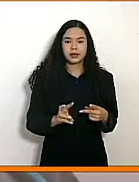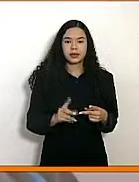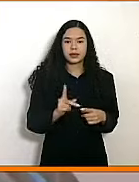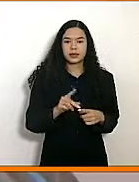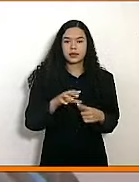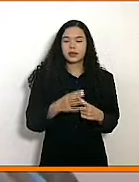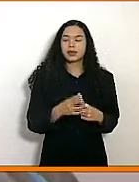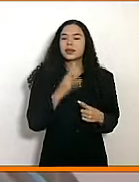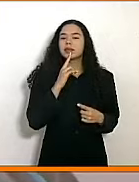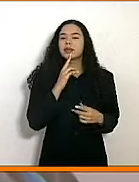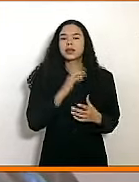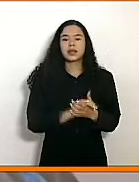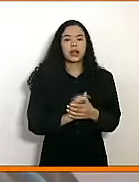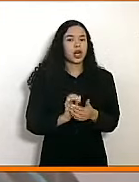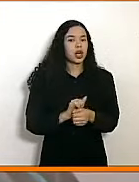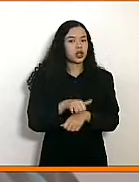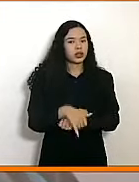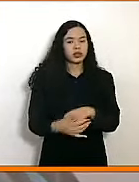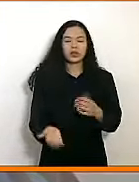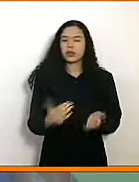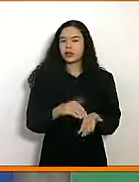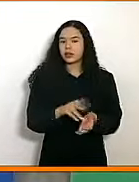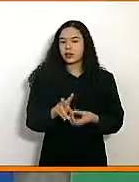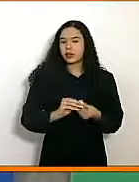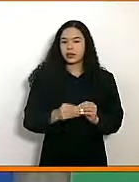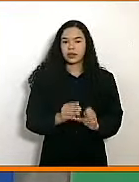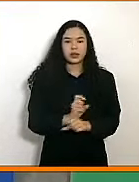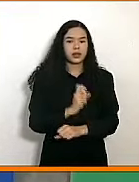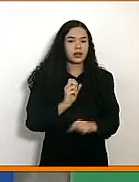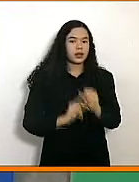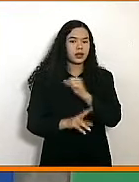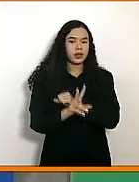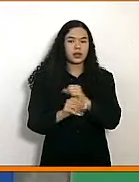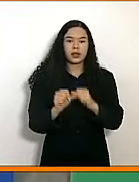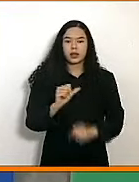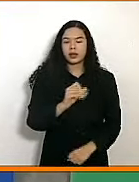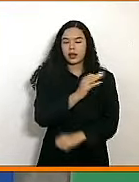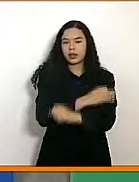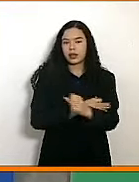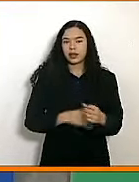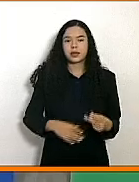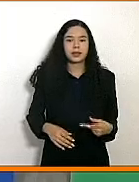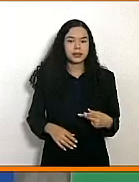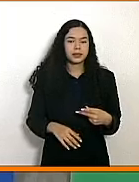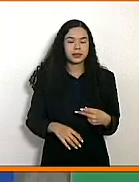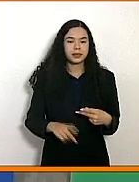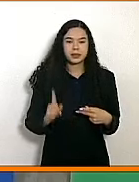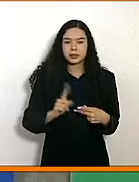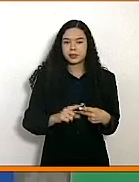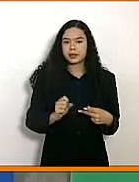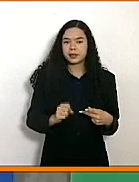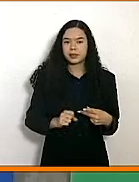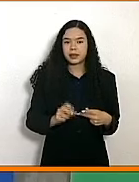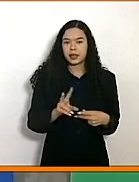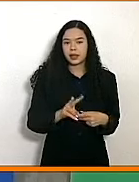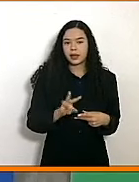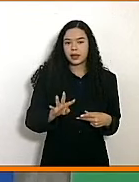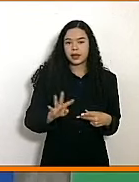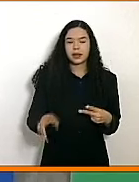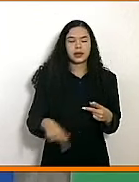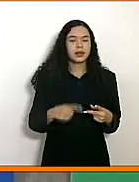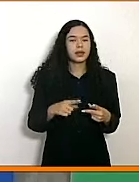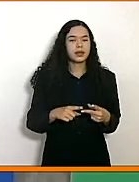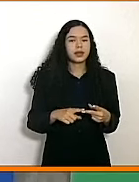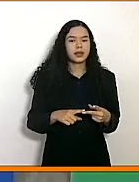16 con su catrachada yuca. Con gusto te repito los números ganadores para premiados en esta tarde. Posición 1,